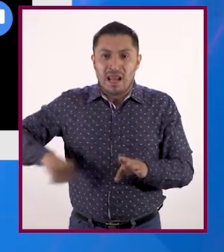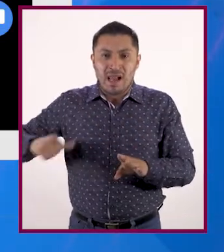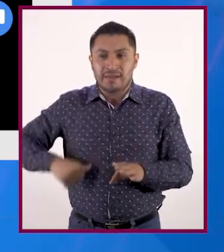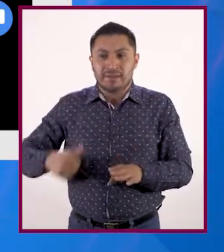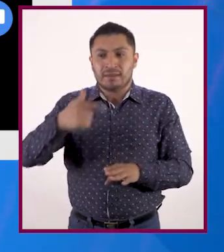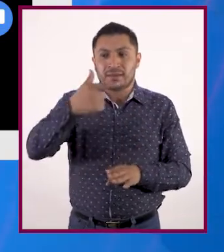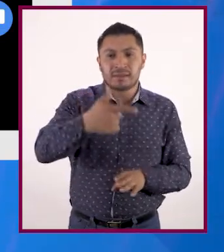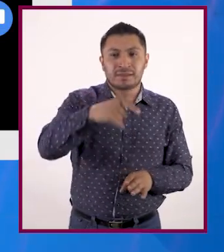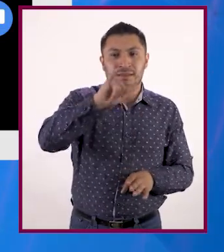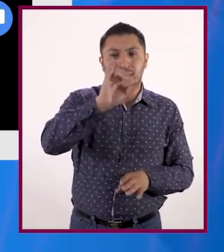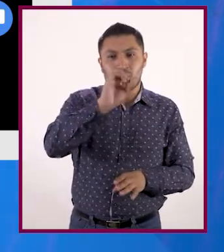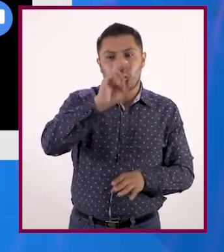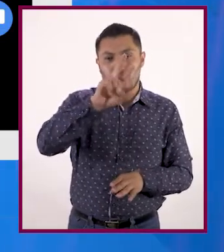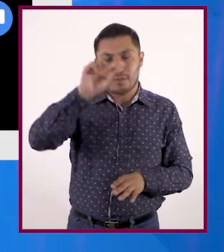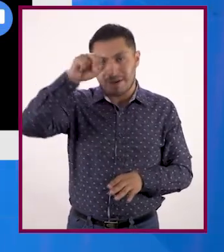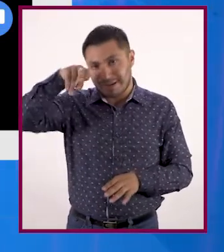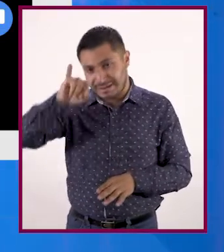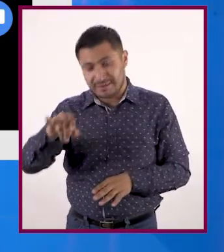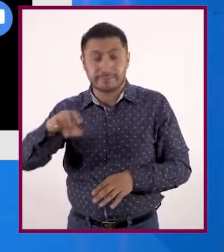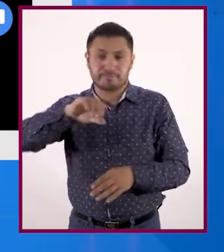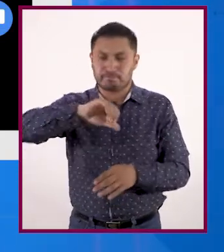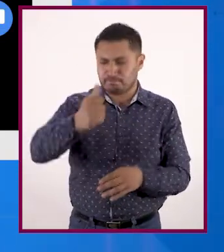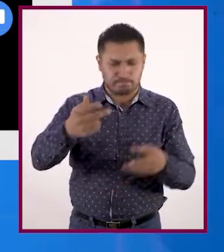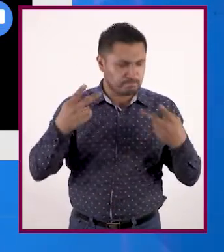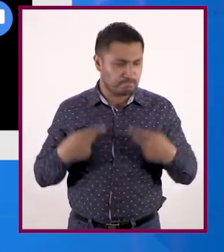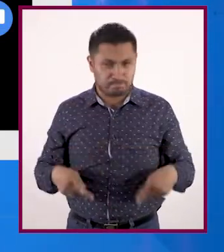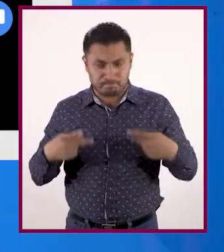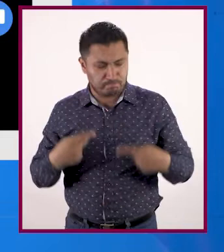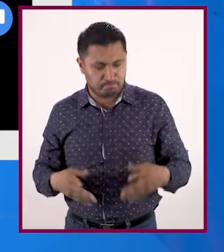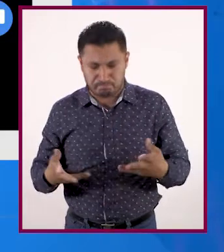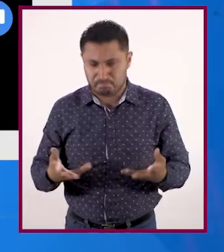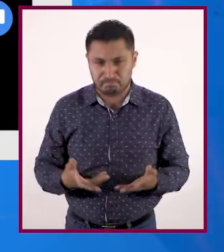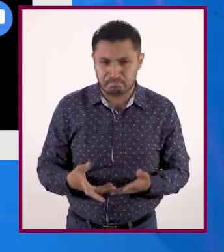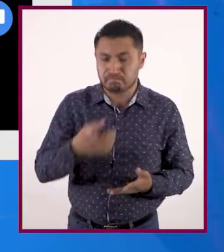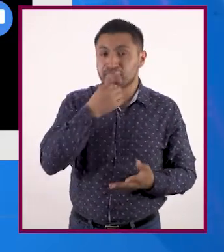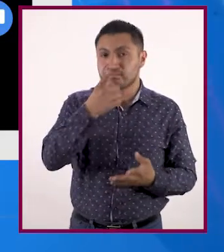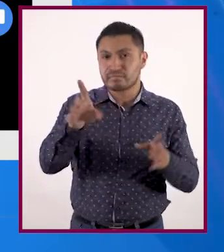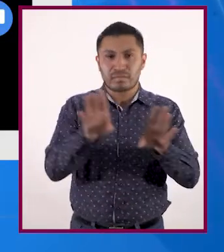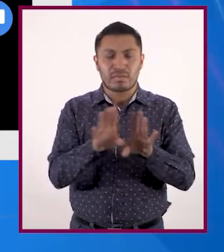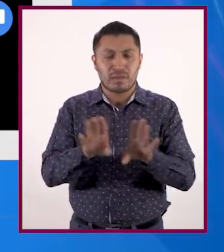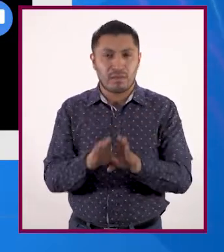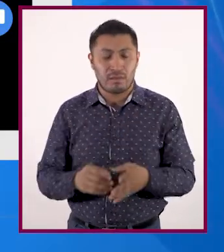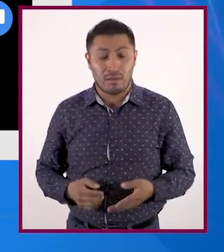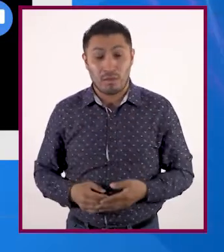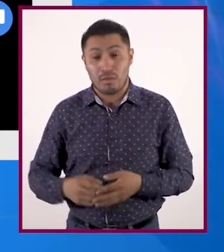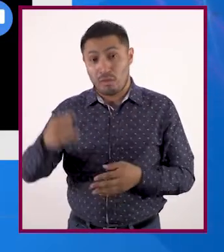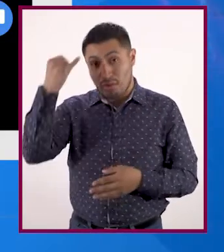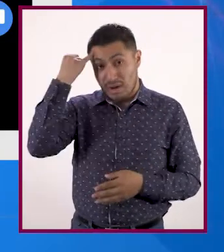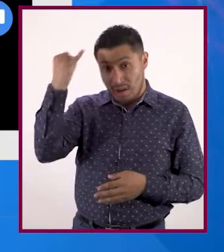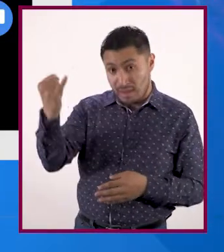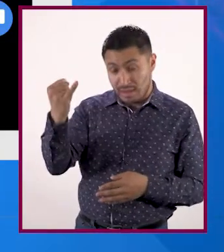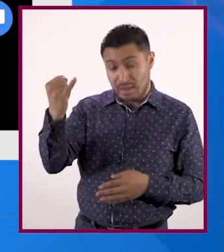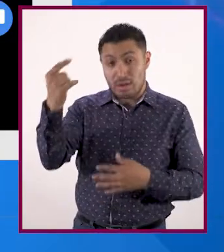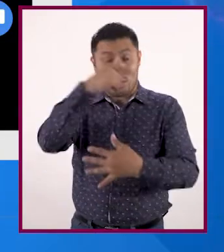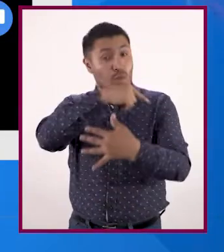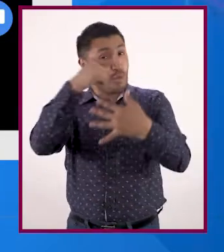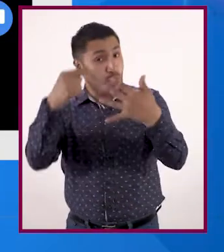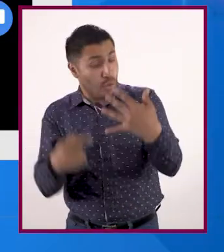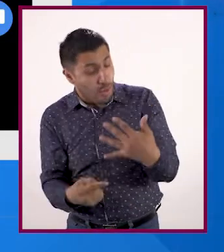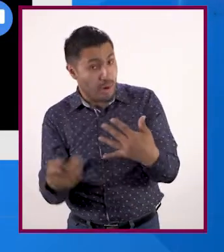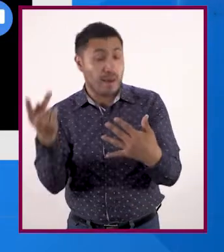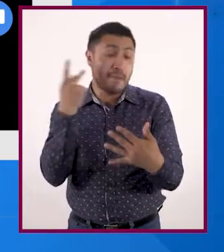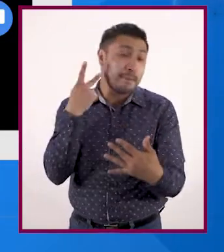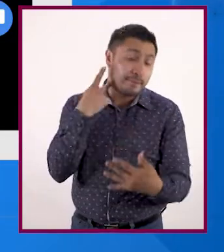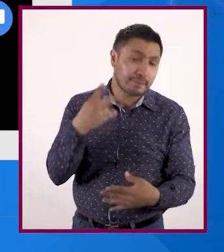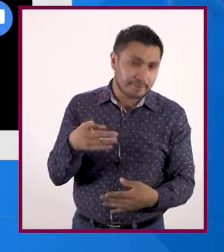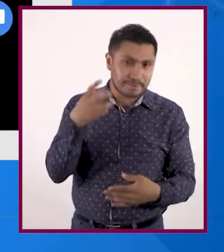giovanni sartori y norberto bobbio entre otros y fijan que precisamente la ideología o las ideologías son